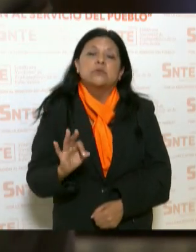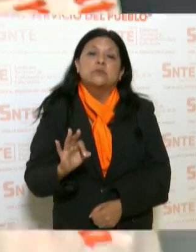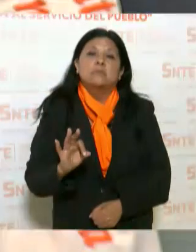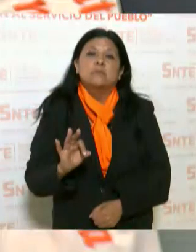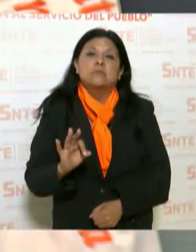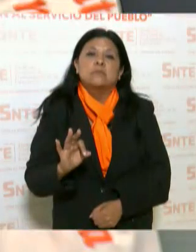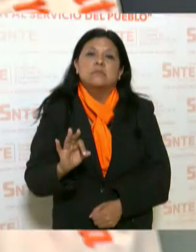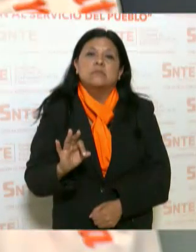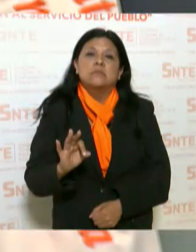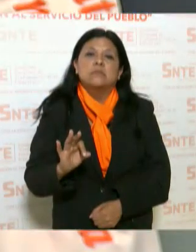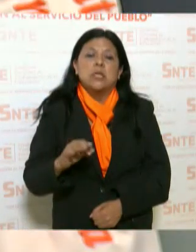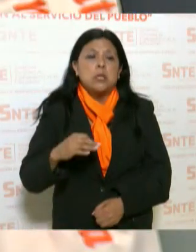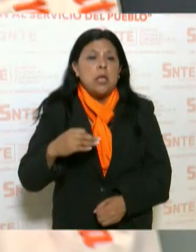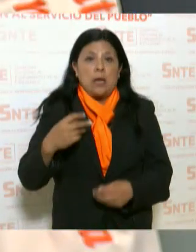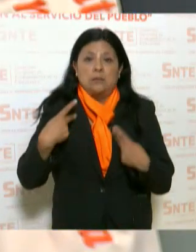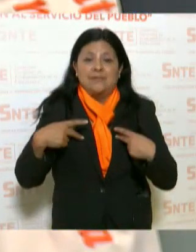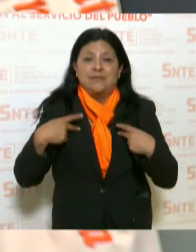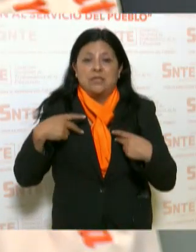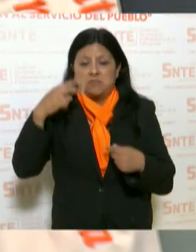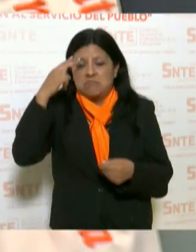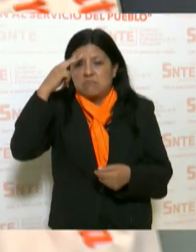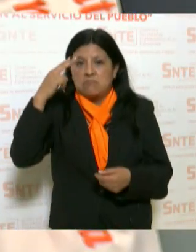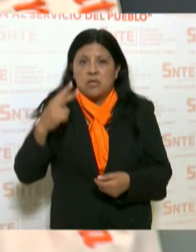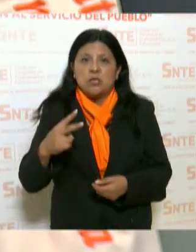de los mexicanos,